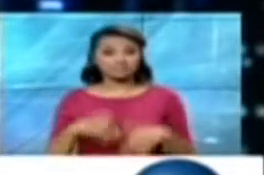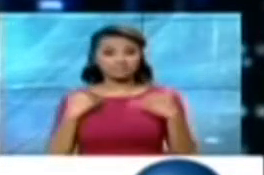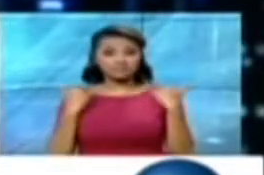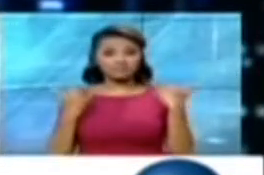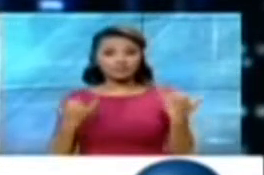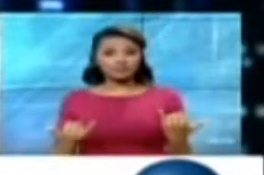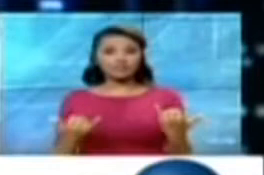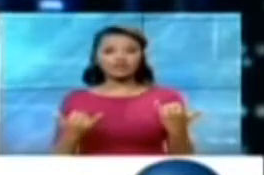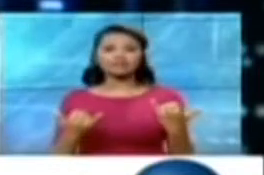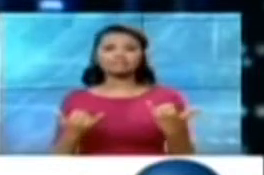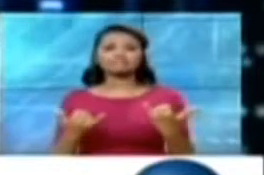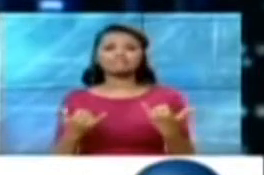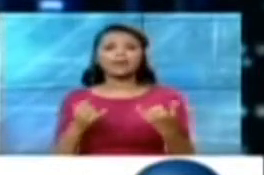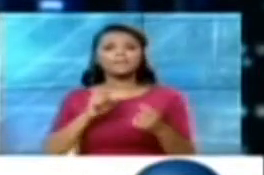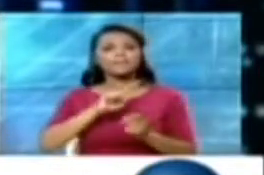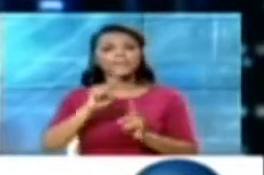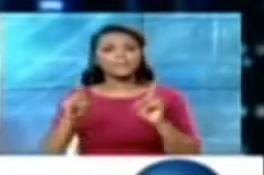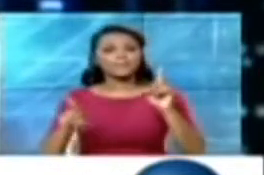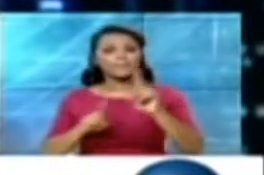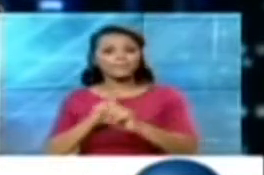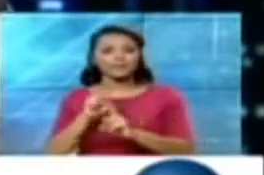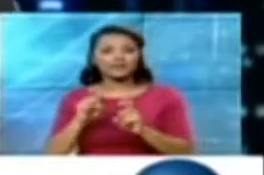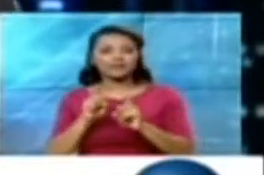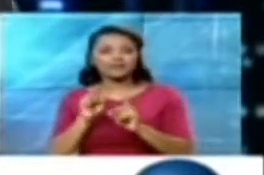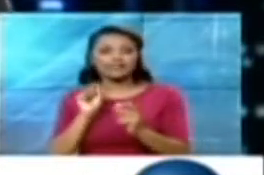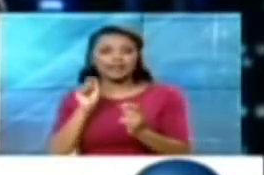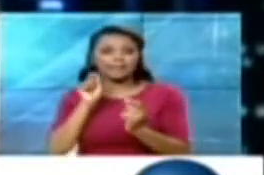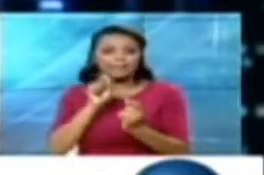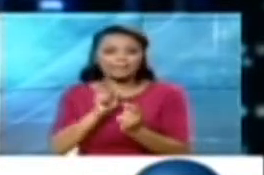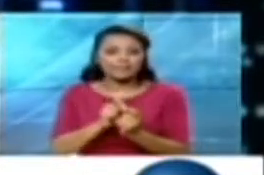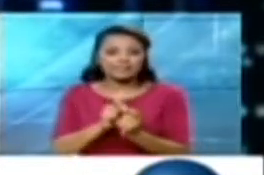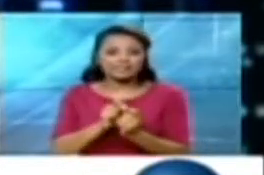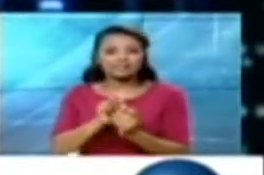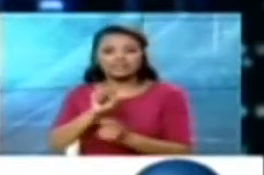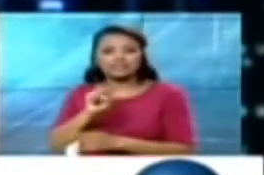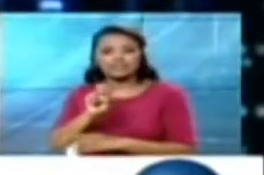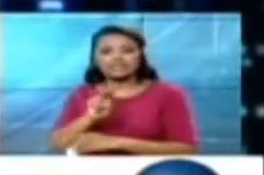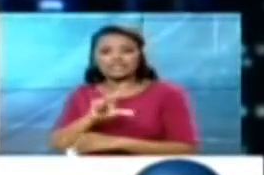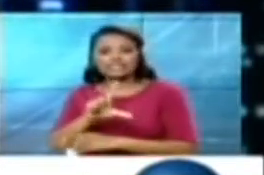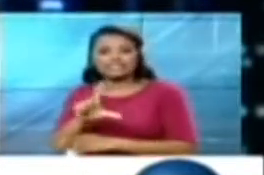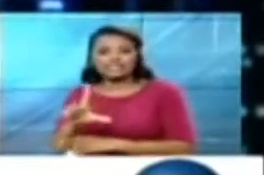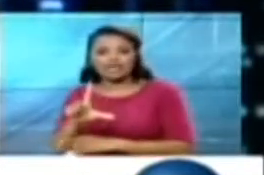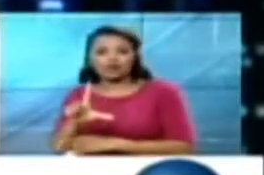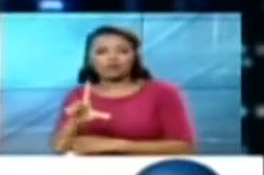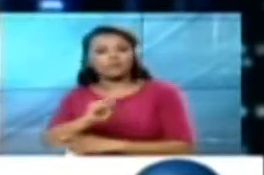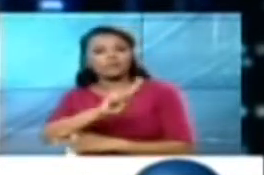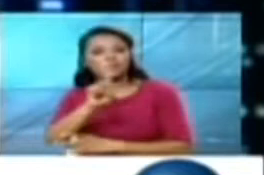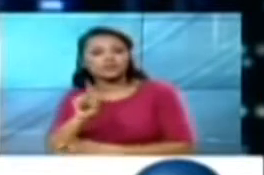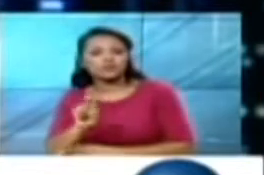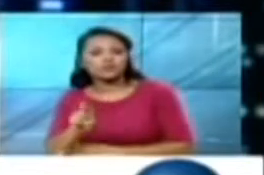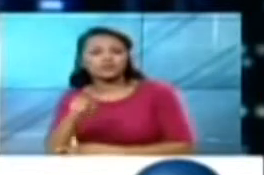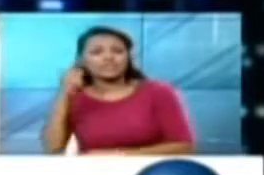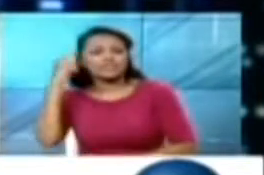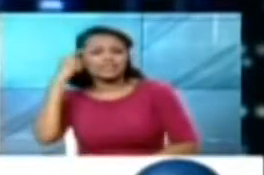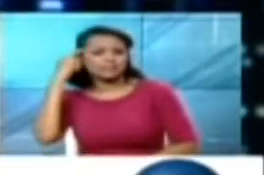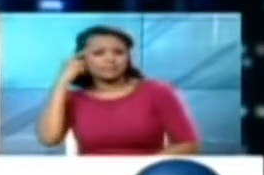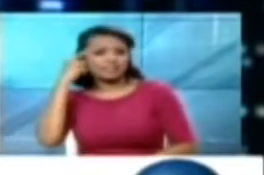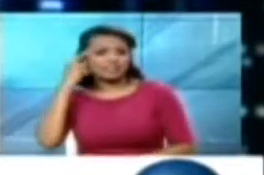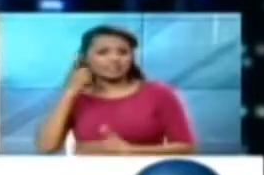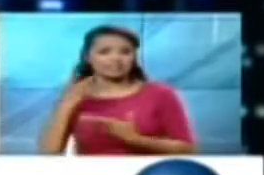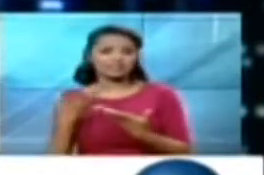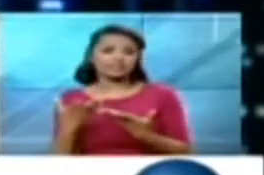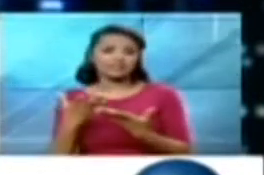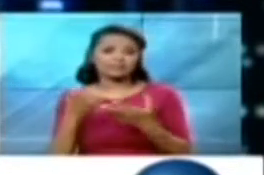a la ronda de preguntas específicas y vamos a empezar con usted, señor Saúl Méndez. ¿Cuál sería su propuesta para asegurar